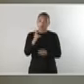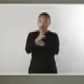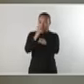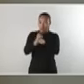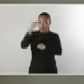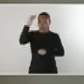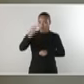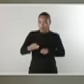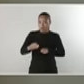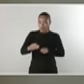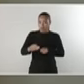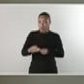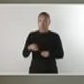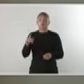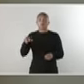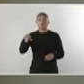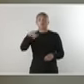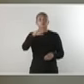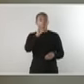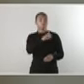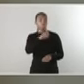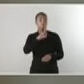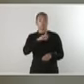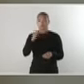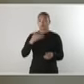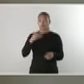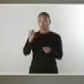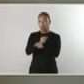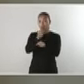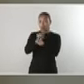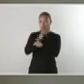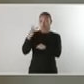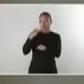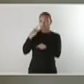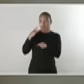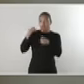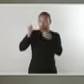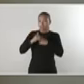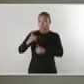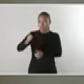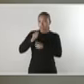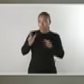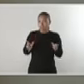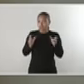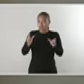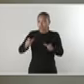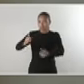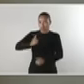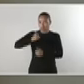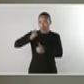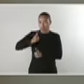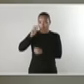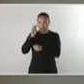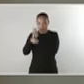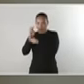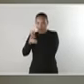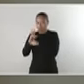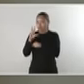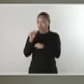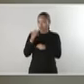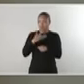debate a caminar solos sin las camionetas blindadas que traen todos sin la seguridad que traen más de 30